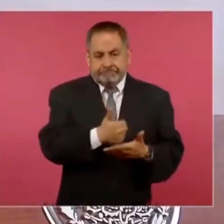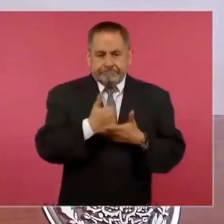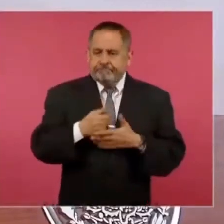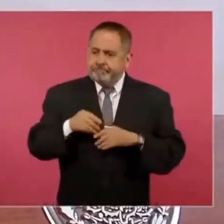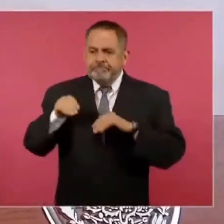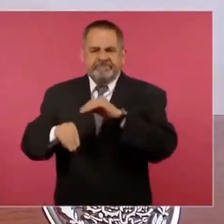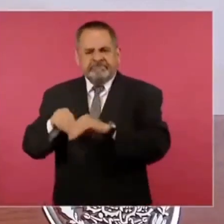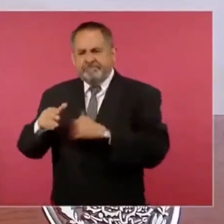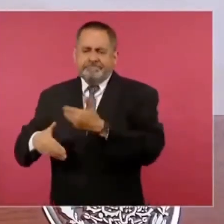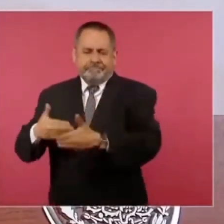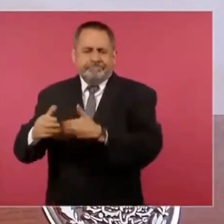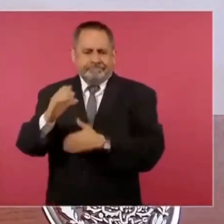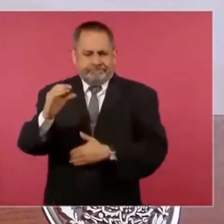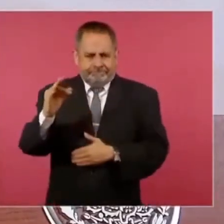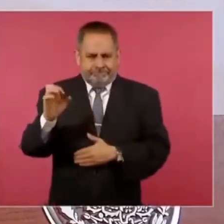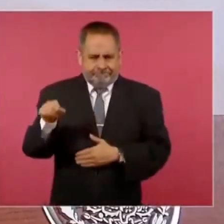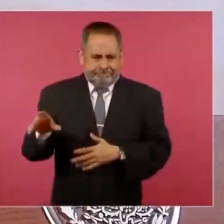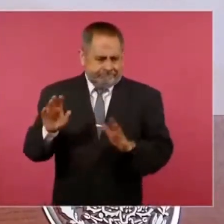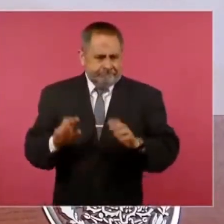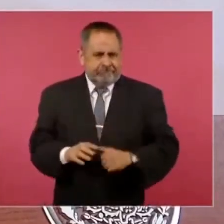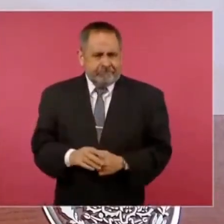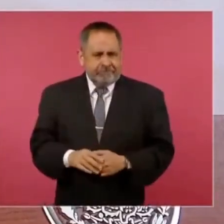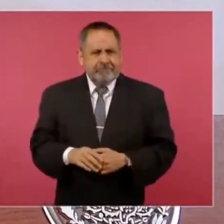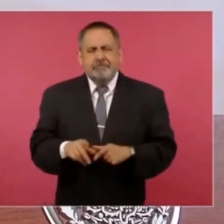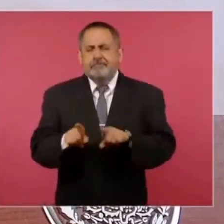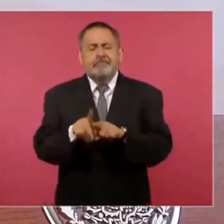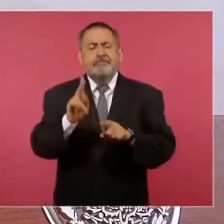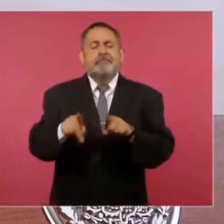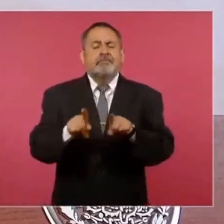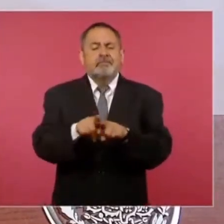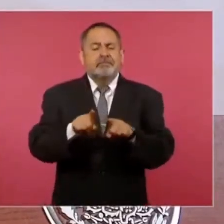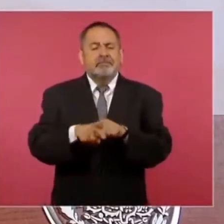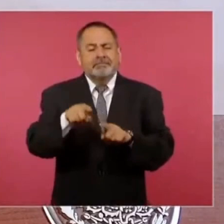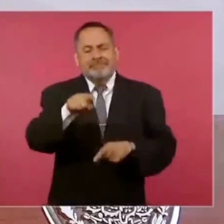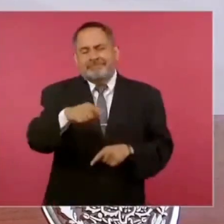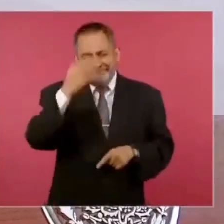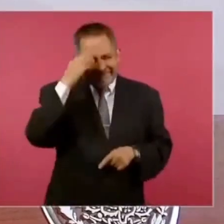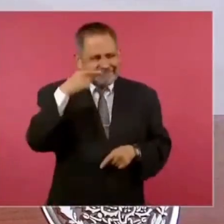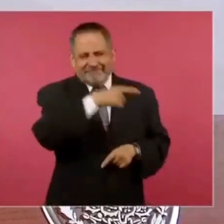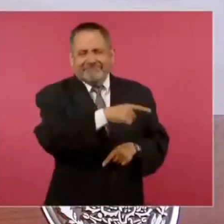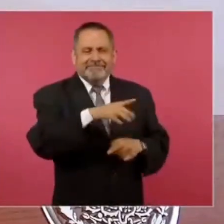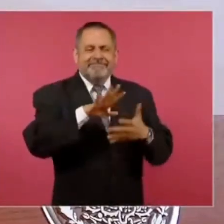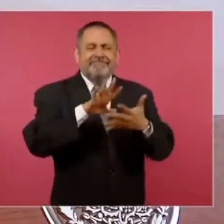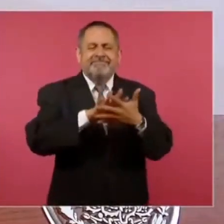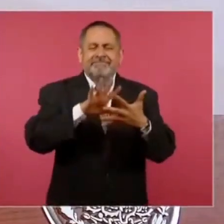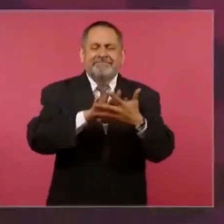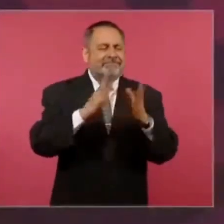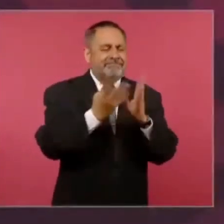porque, como el asunto de la negociación con los reclusorios